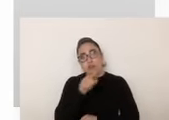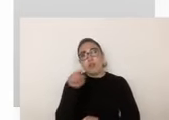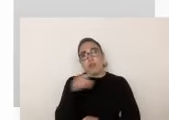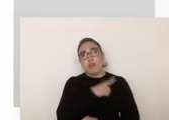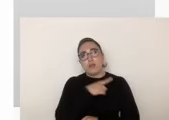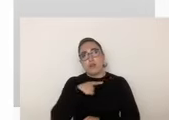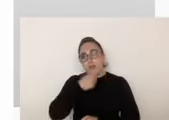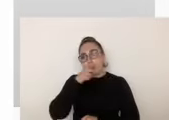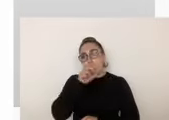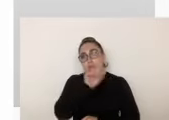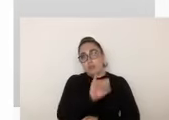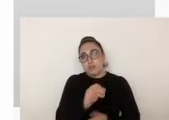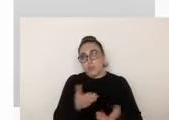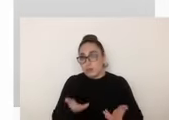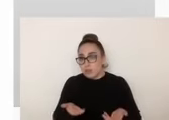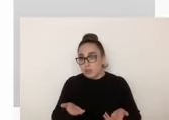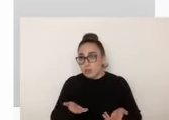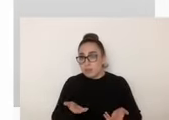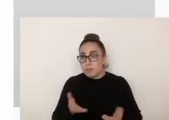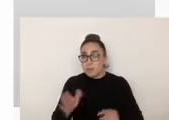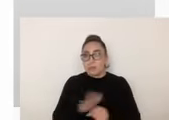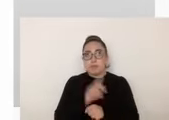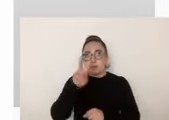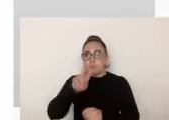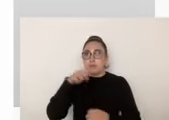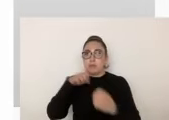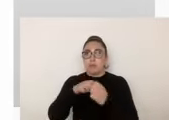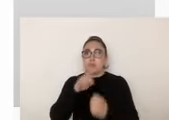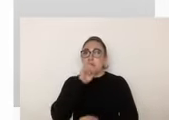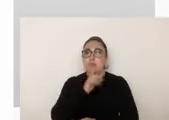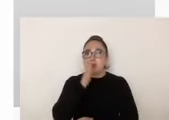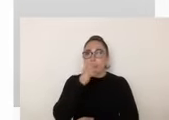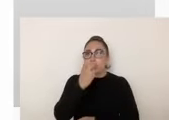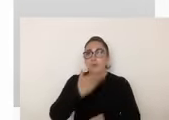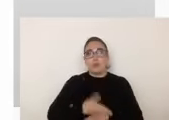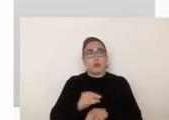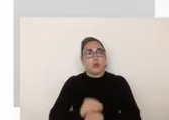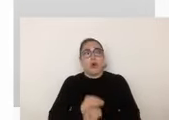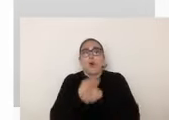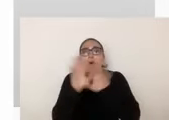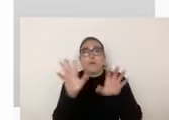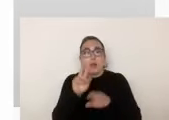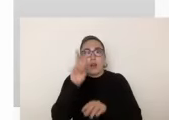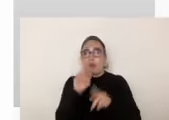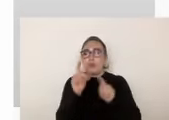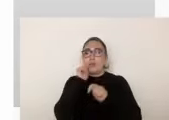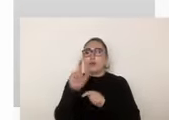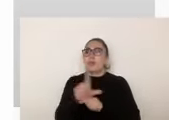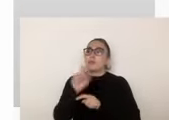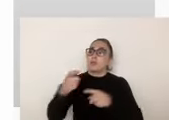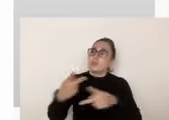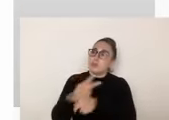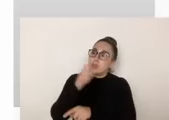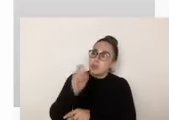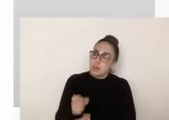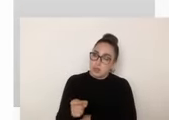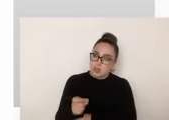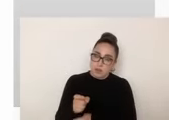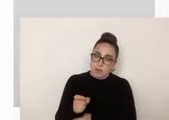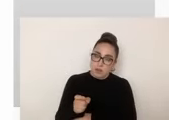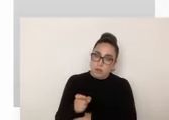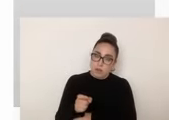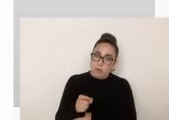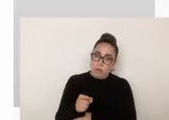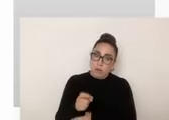sí. ¿Por qué? Porque no puedes mentir, es un imperativo categórico. Y por lo tanto da igual las consecuencias. La consecuencia de,